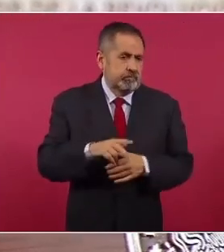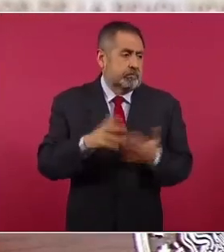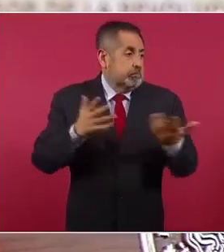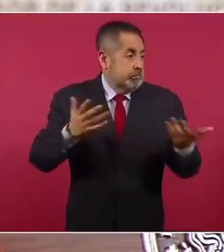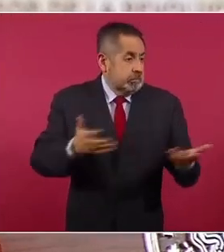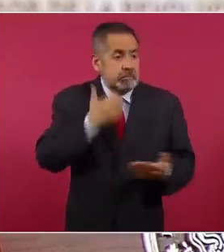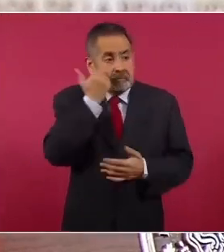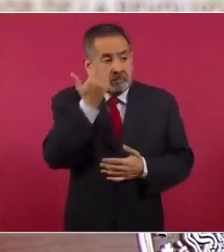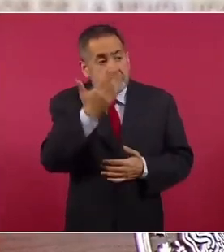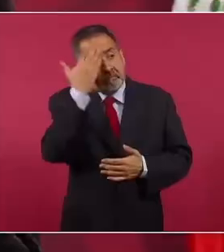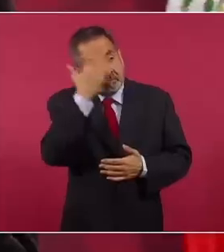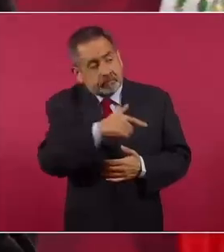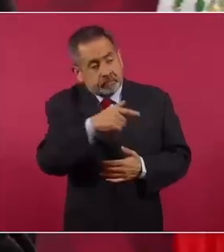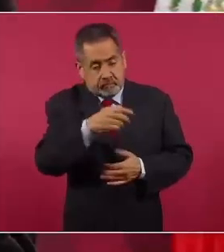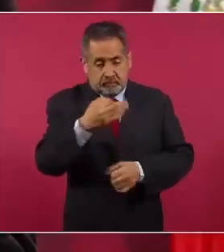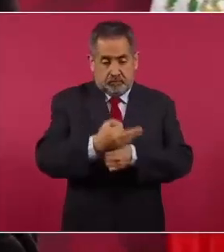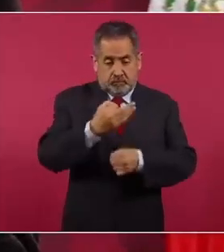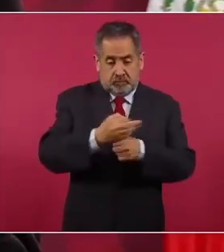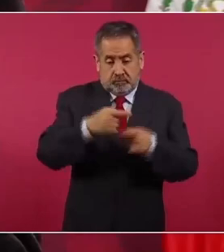es saber